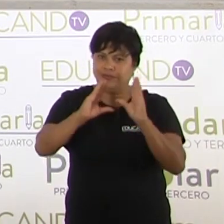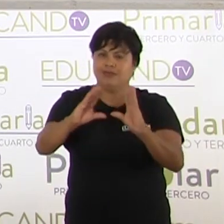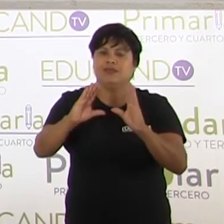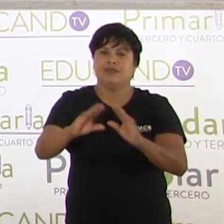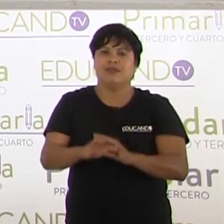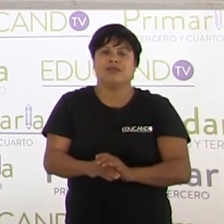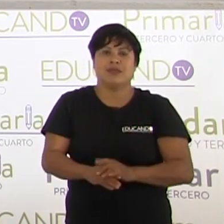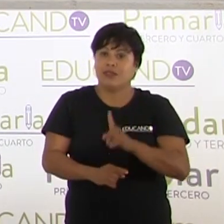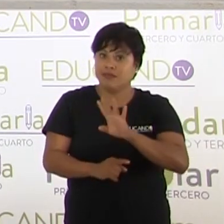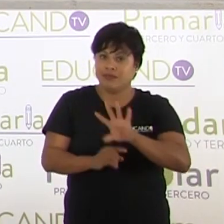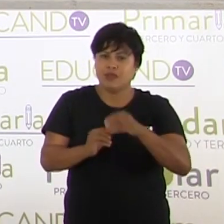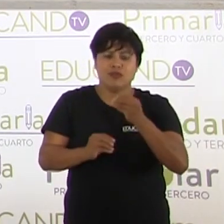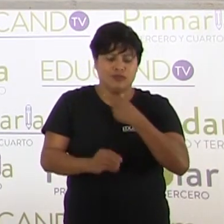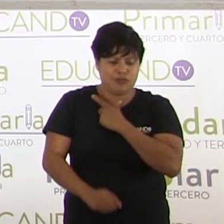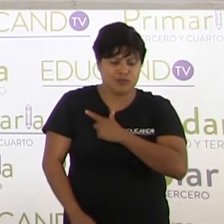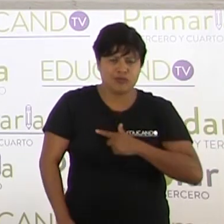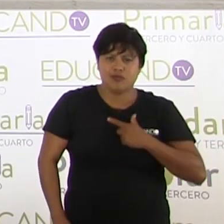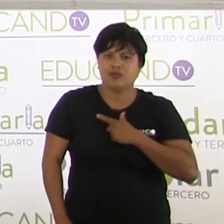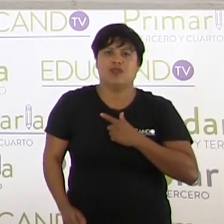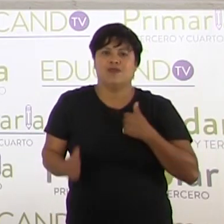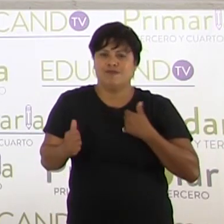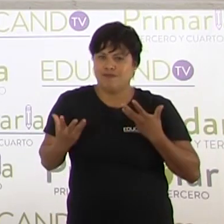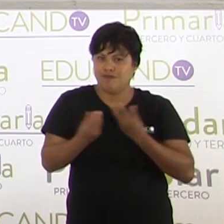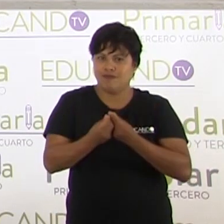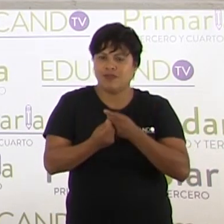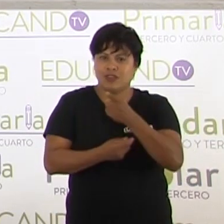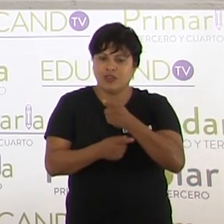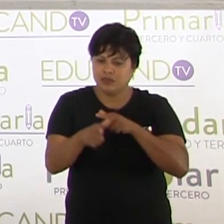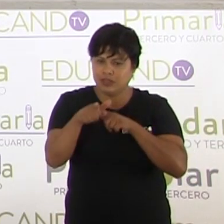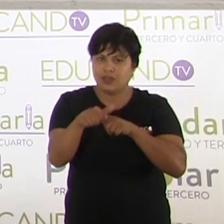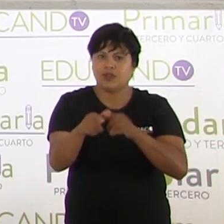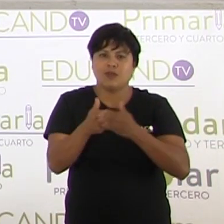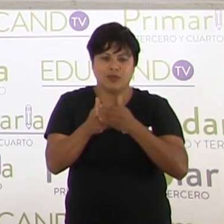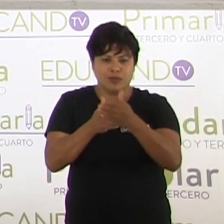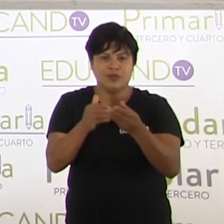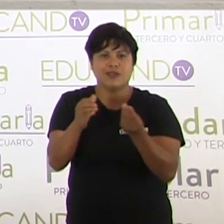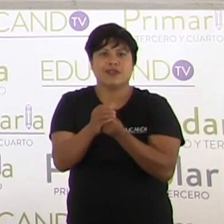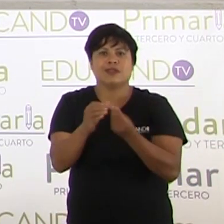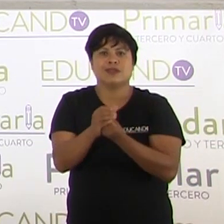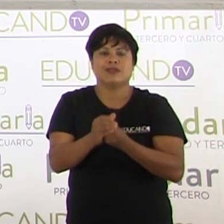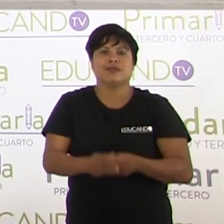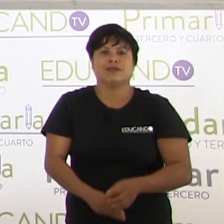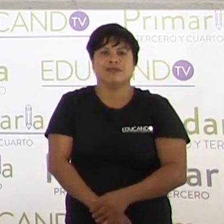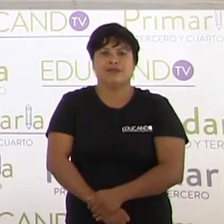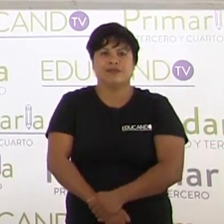Ha sido un enorme gusto estar contigo. Continuamos en la próxima sesión.